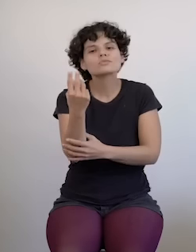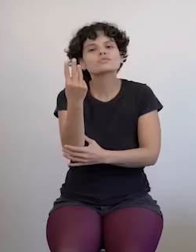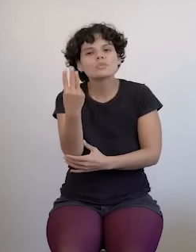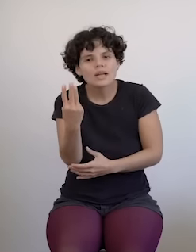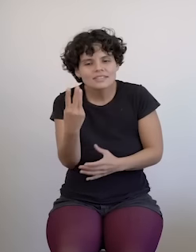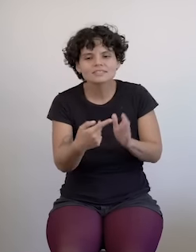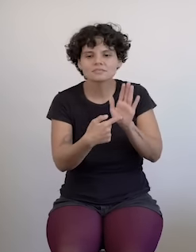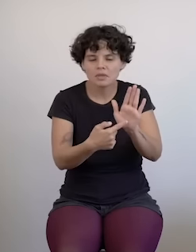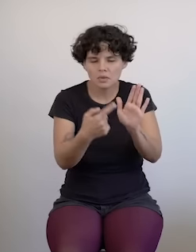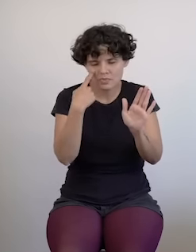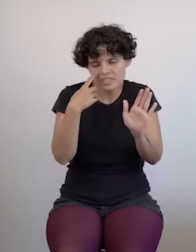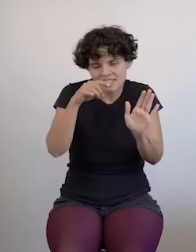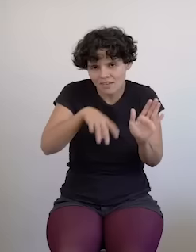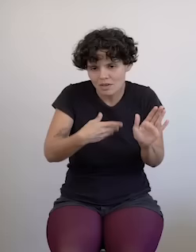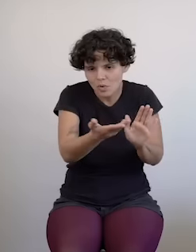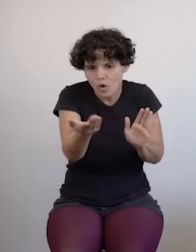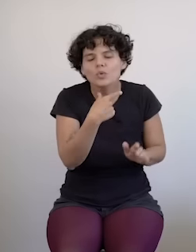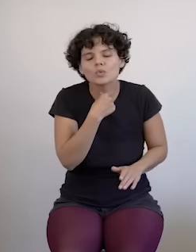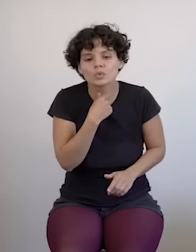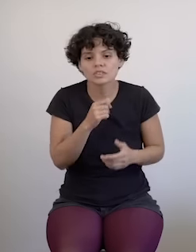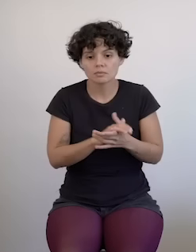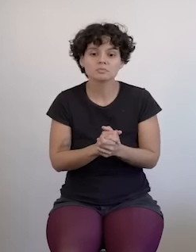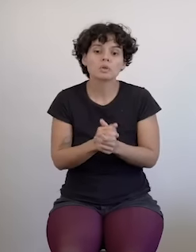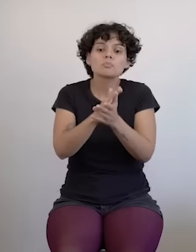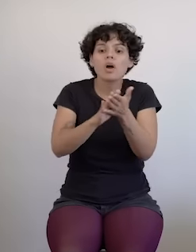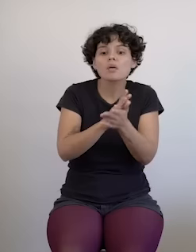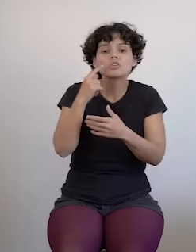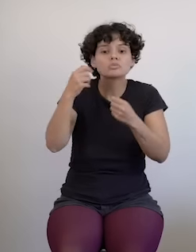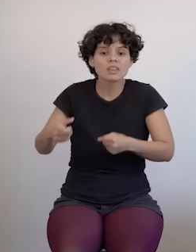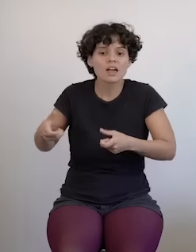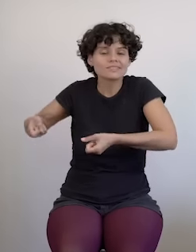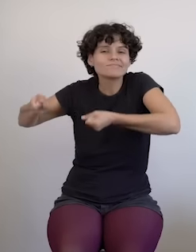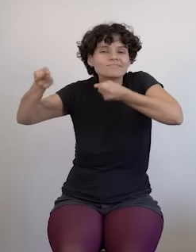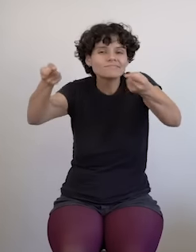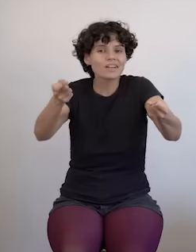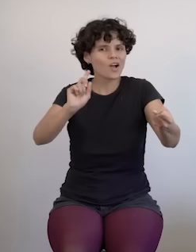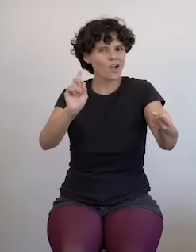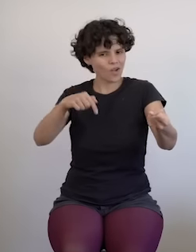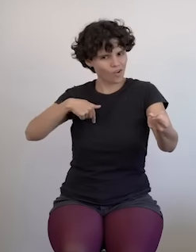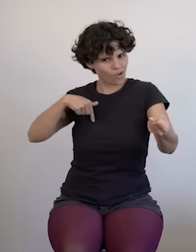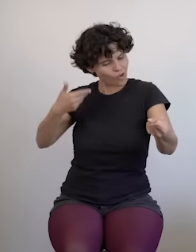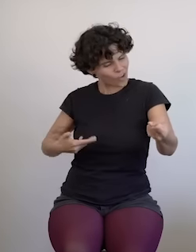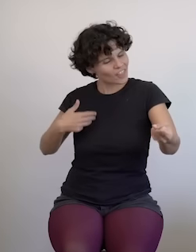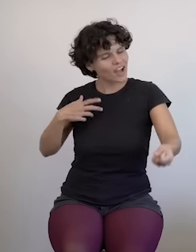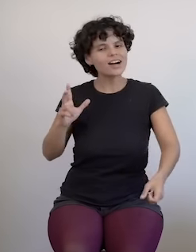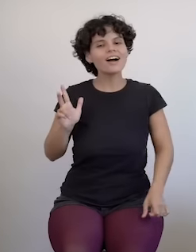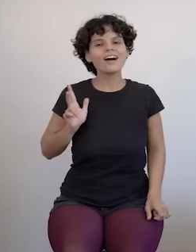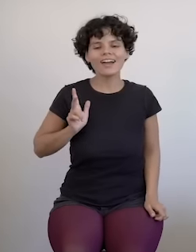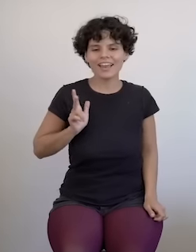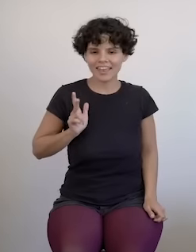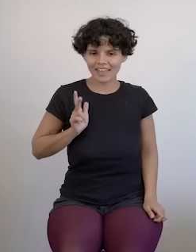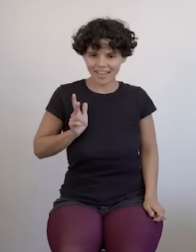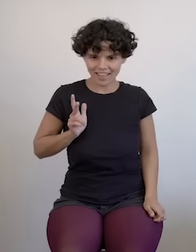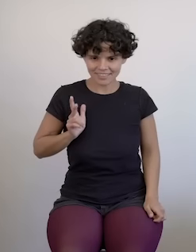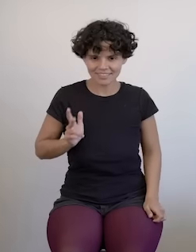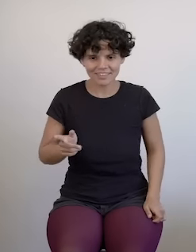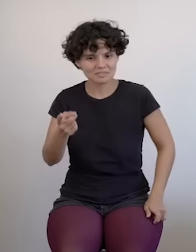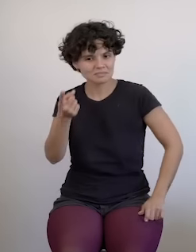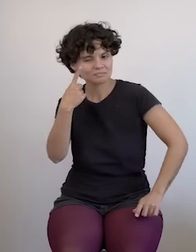el whiskycito, mira. Nosotros aquí tenemos unos whiskycitos. Podría poner esta. Pero ¿ya? Hoy día estoy elegante. Muy bien.